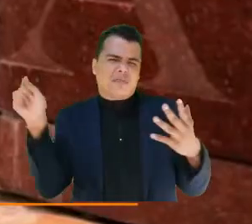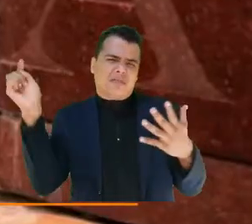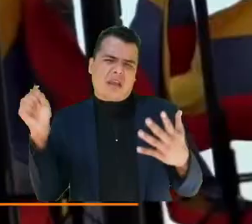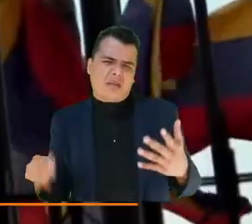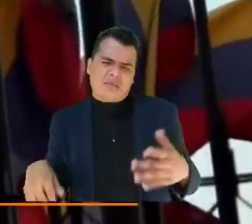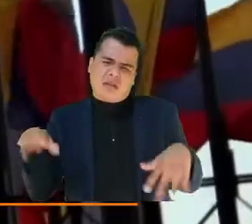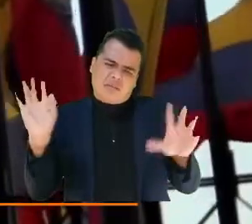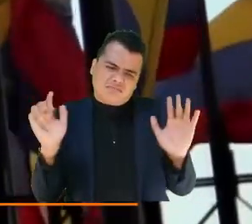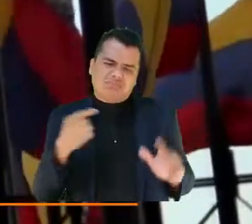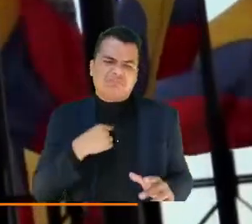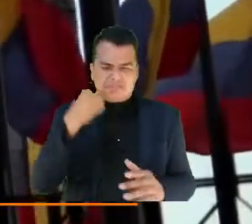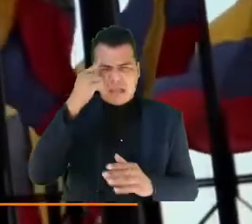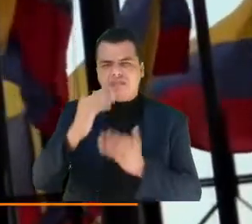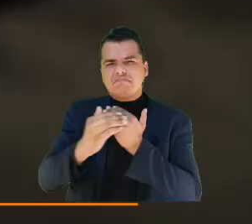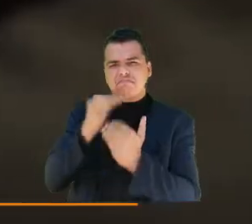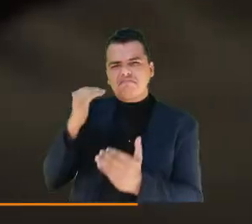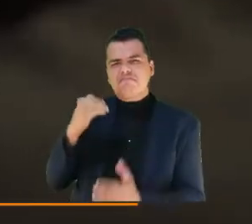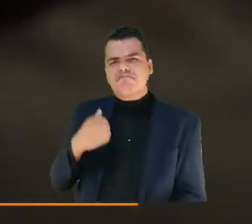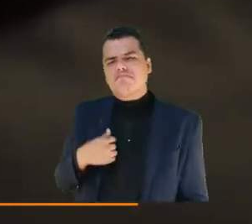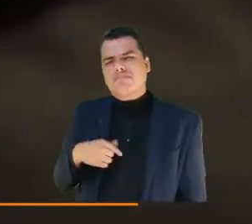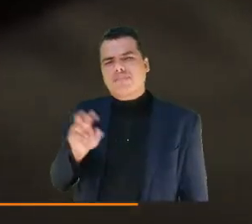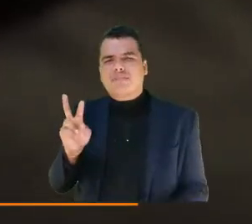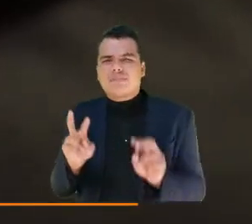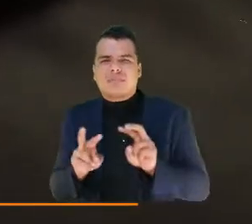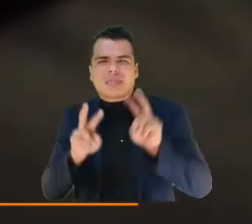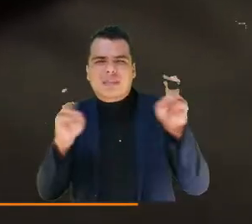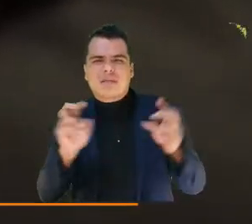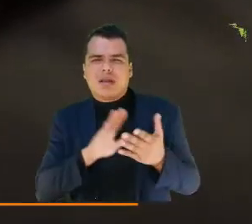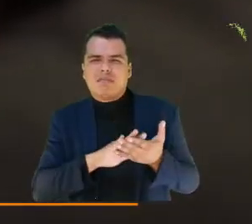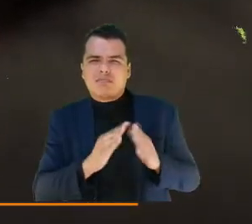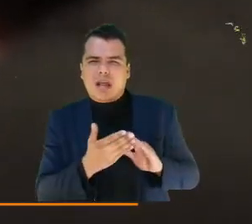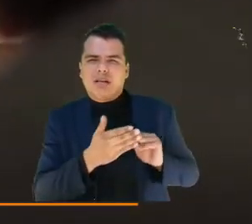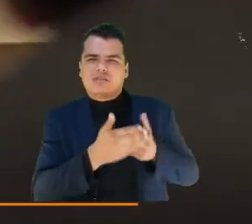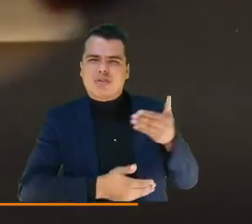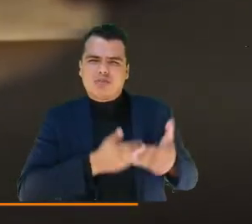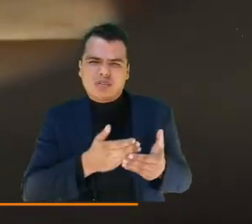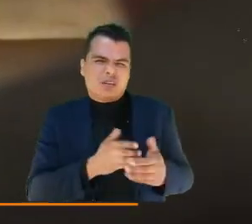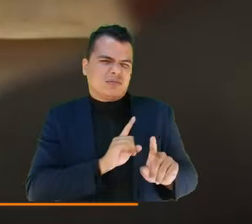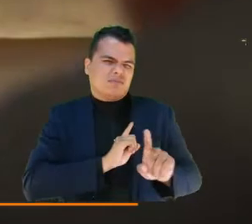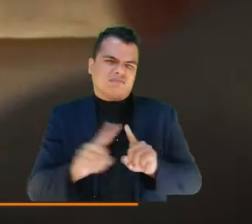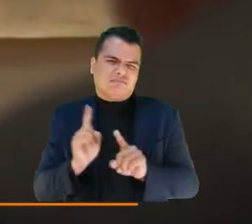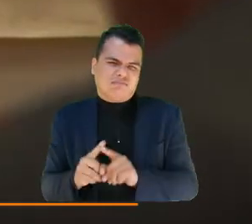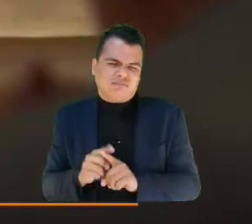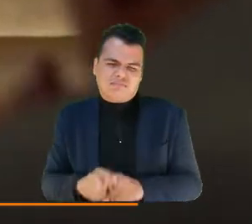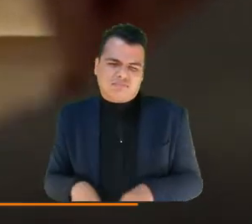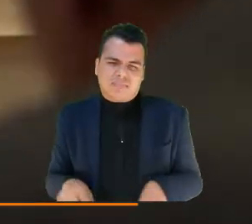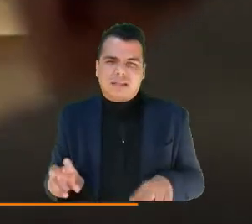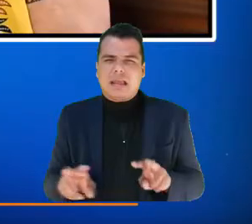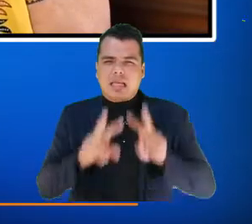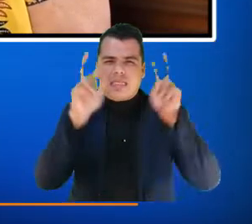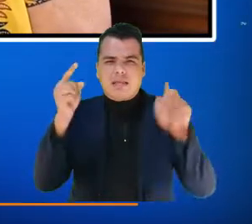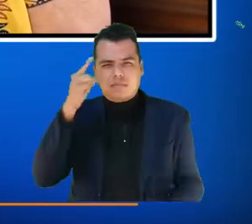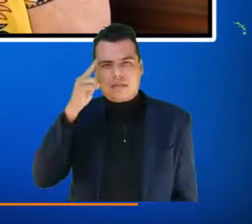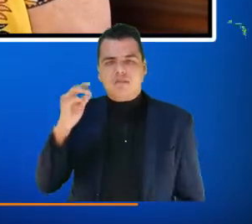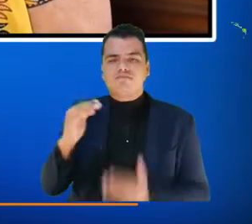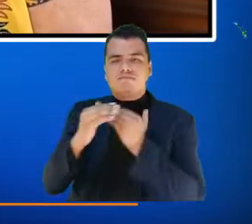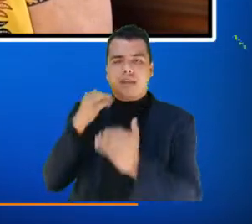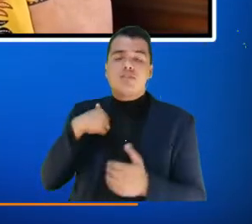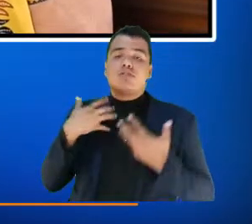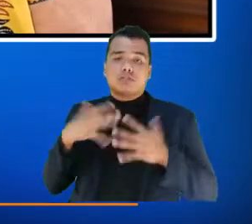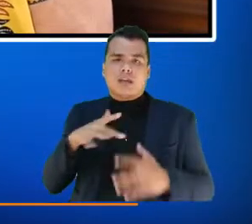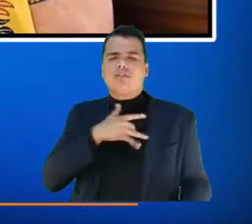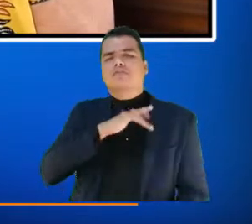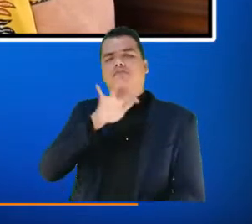que discutiéramos como colombianos sobre el proceso de paz, esos diálogos por la paz que se hacían. Pero cuando está en